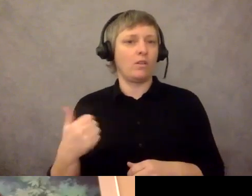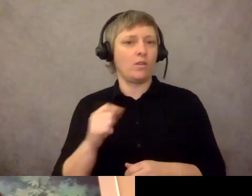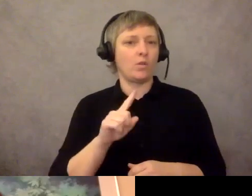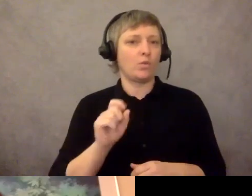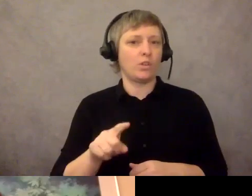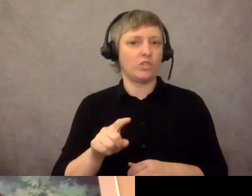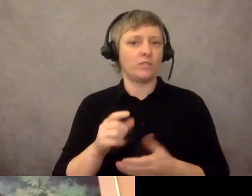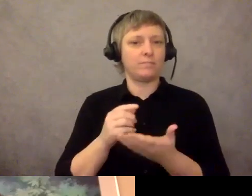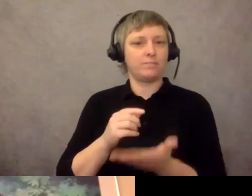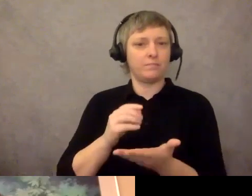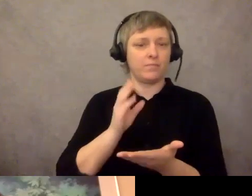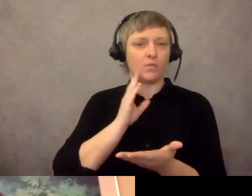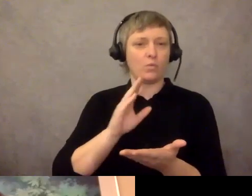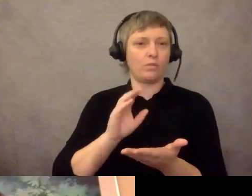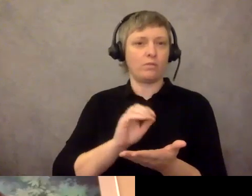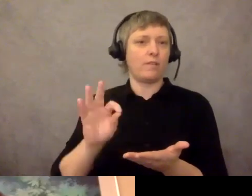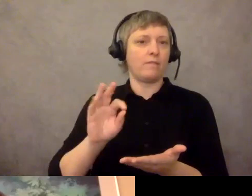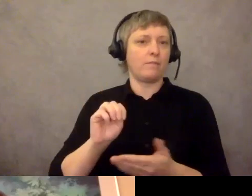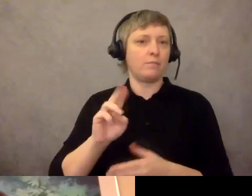Tenemos una petición para que se pueda